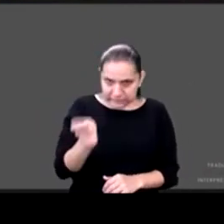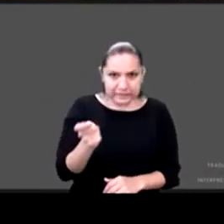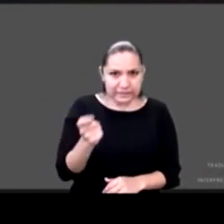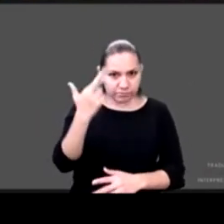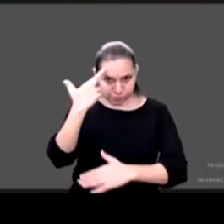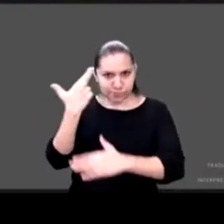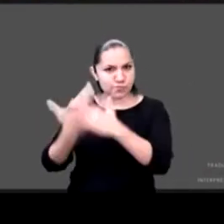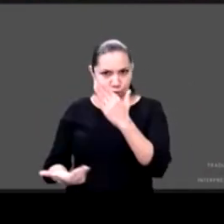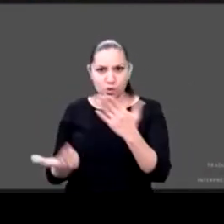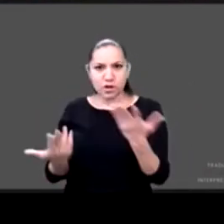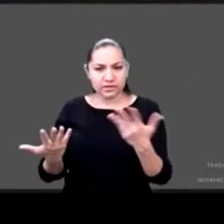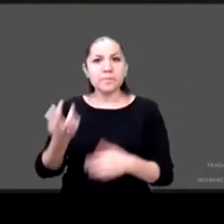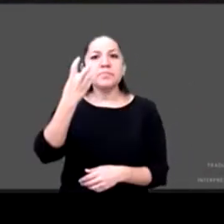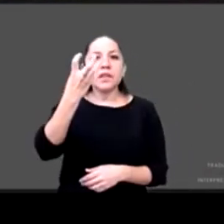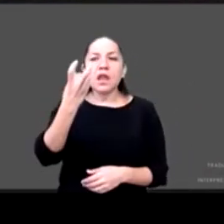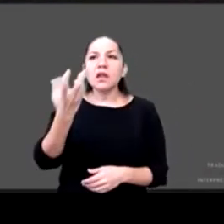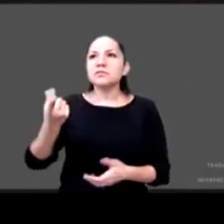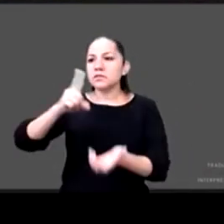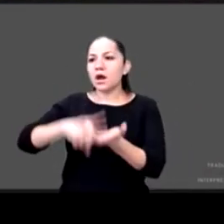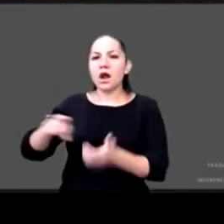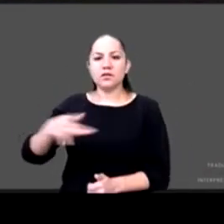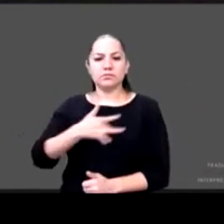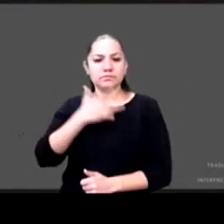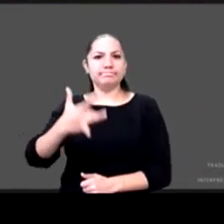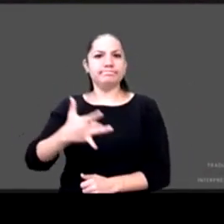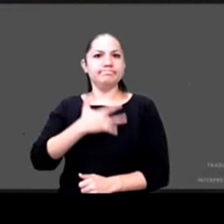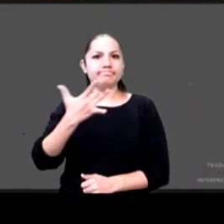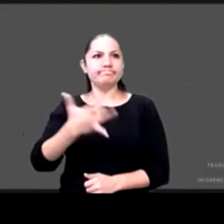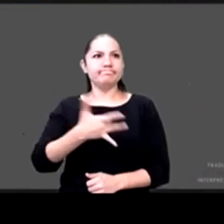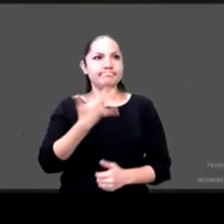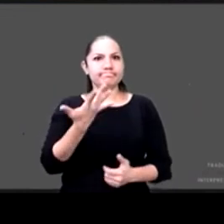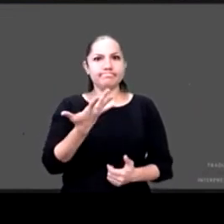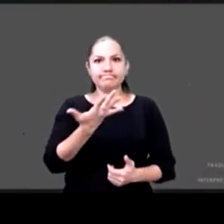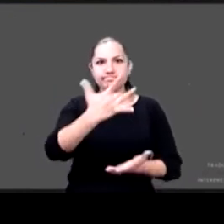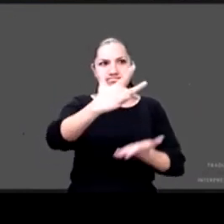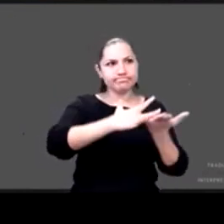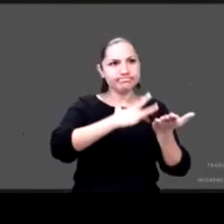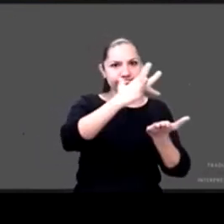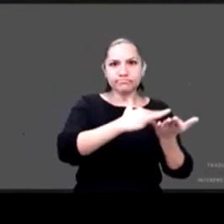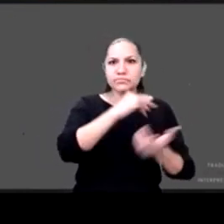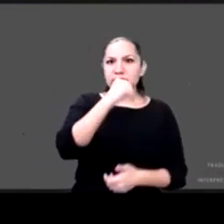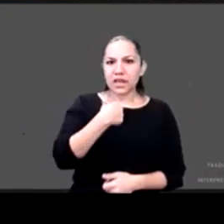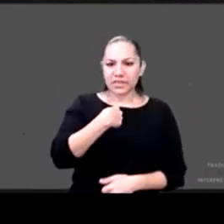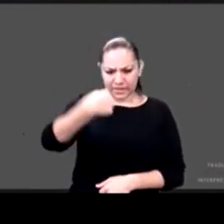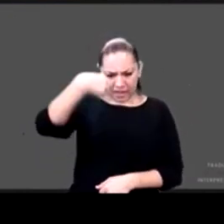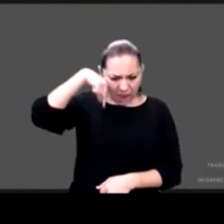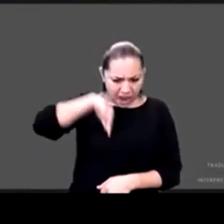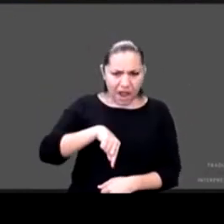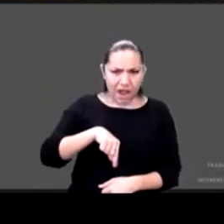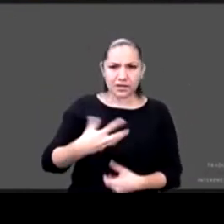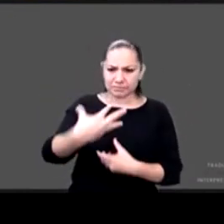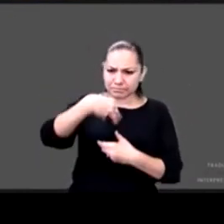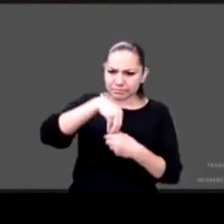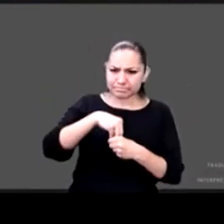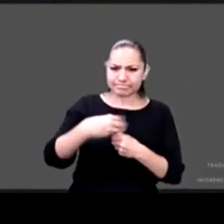nuestras relaciones y va haciendo pues una confusión y van dando unas señales que pueden significar